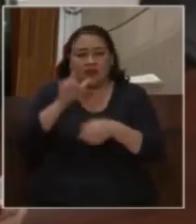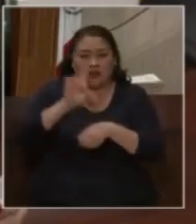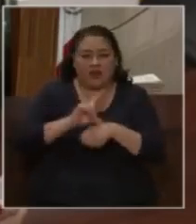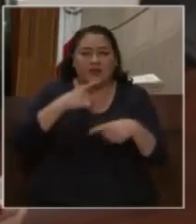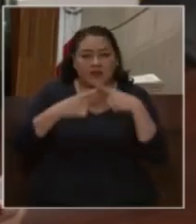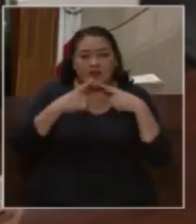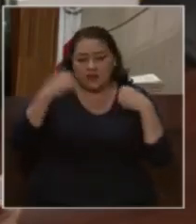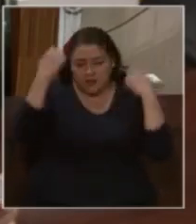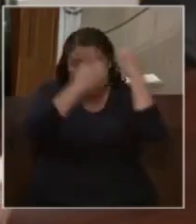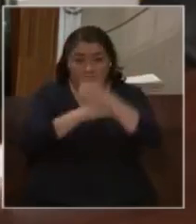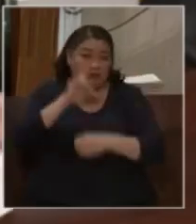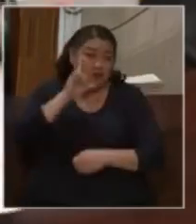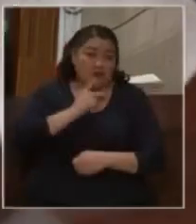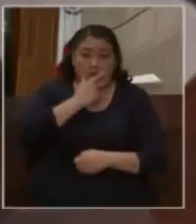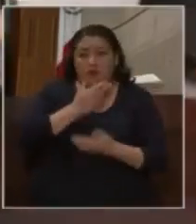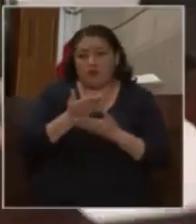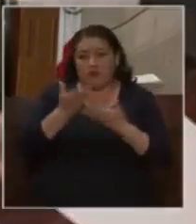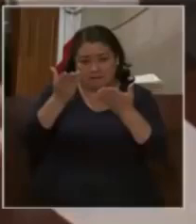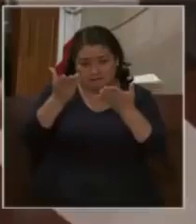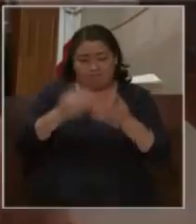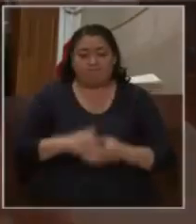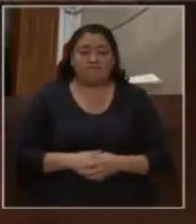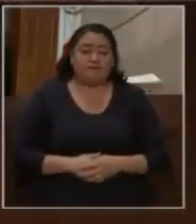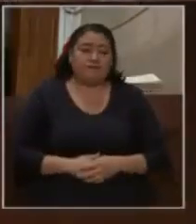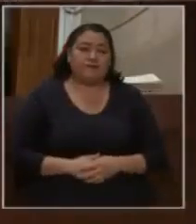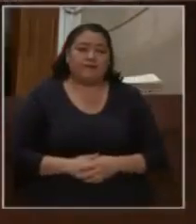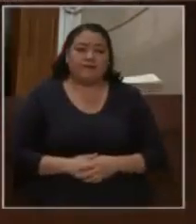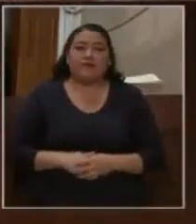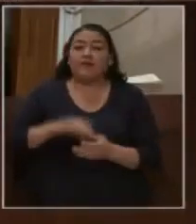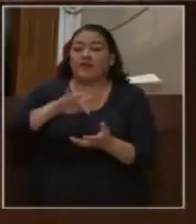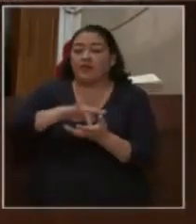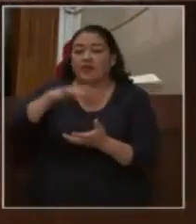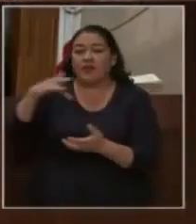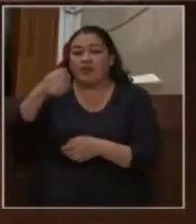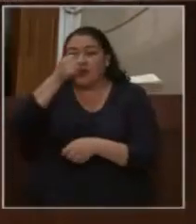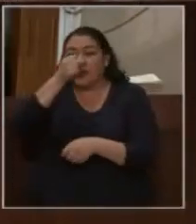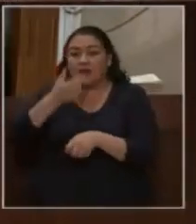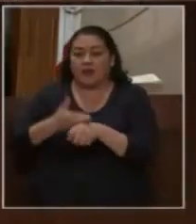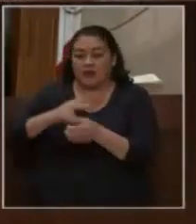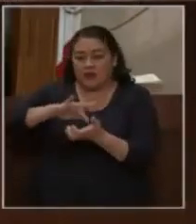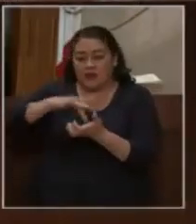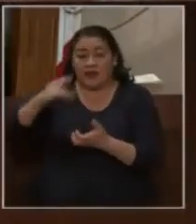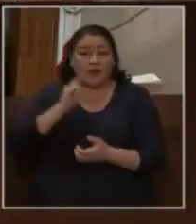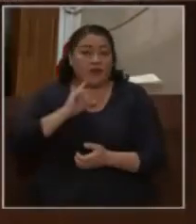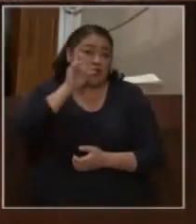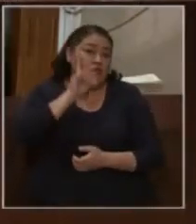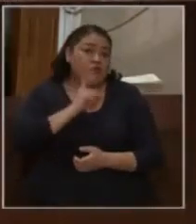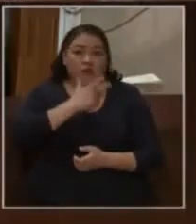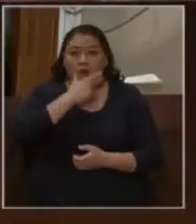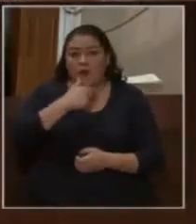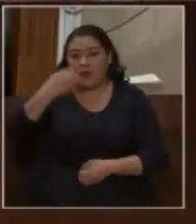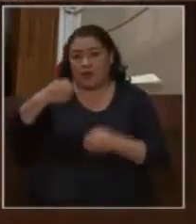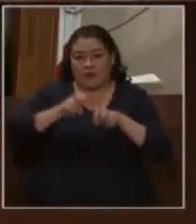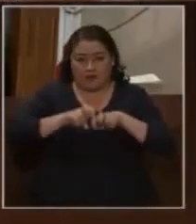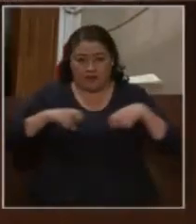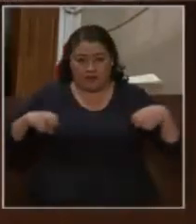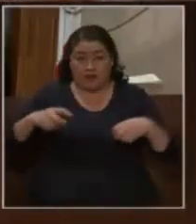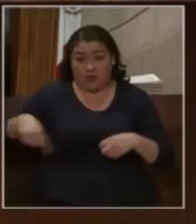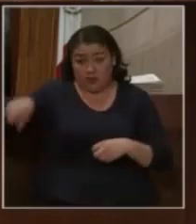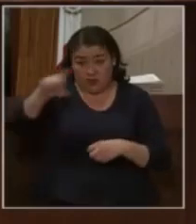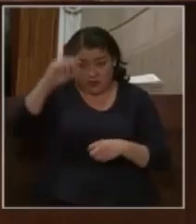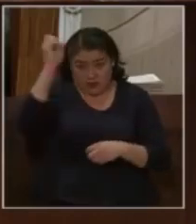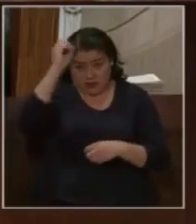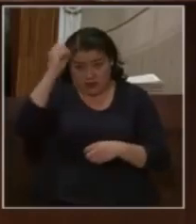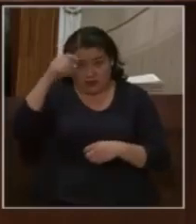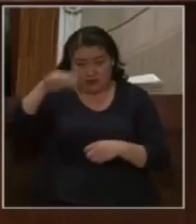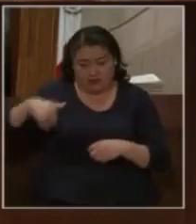Magistrada Presidenta, magistrada, señores magistrados. Gracias, secretaria. Señoras, señores magistrados, está a su